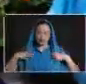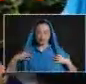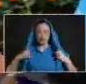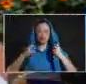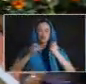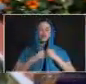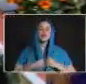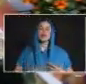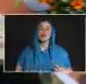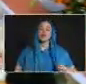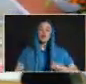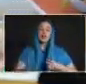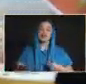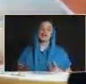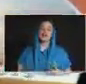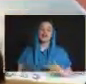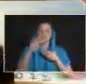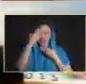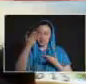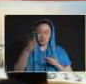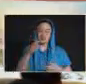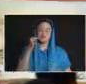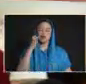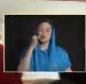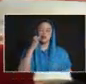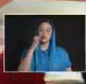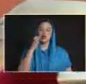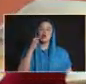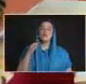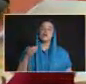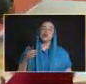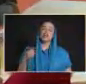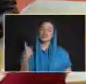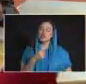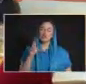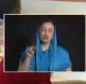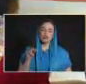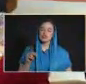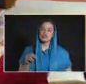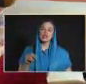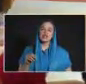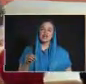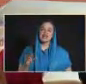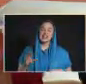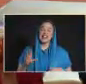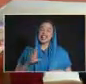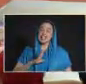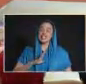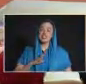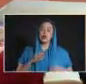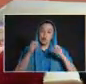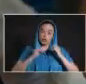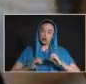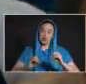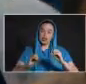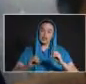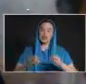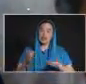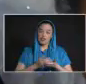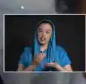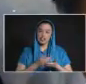papito, porque sabemos que no todos tienen esta oportunidad, y hoy te venimos a dar las gracias por